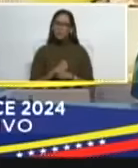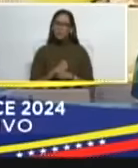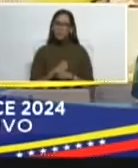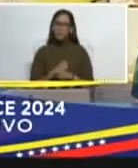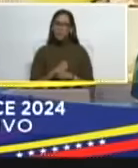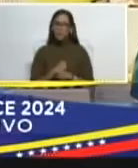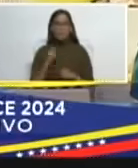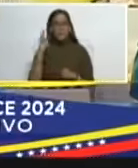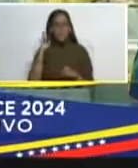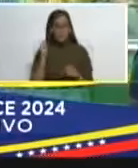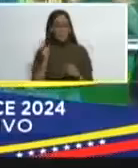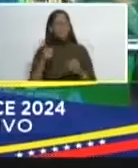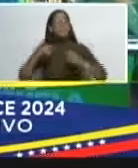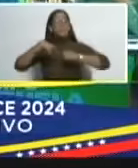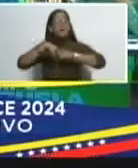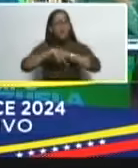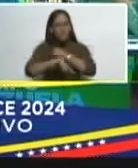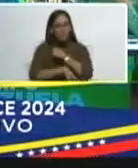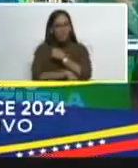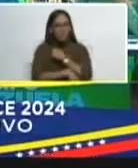para profundizar